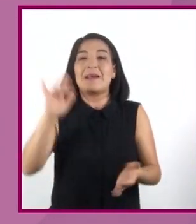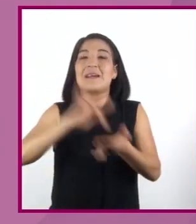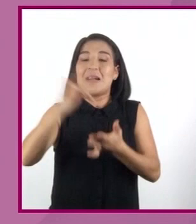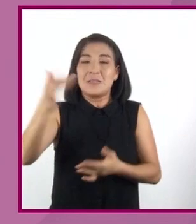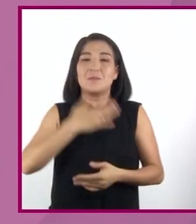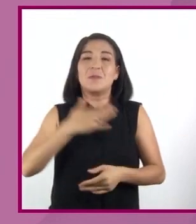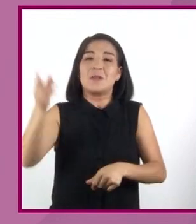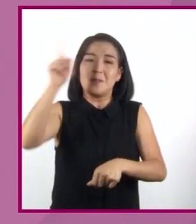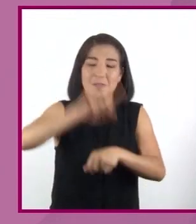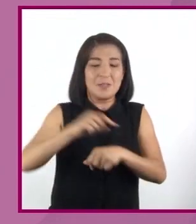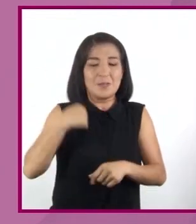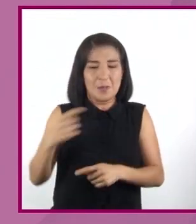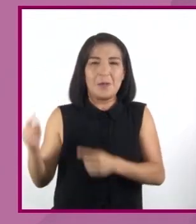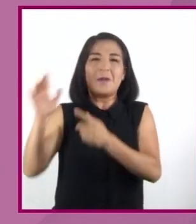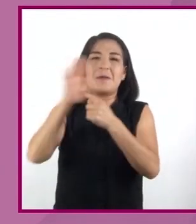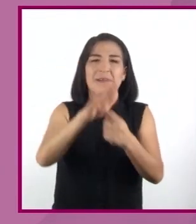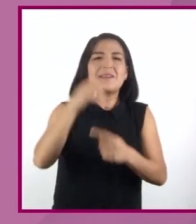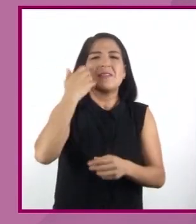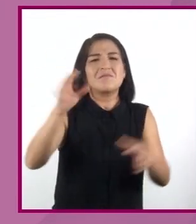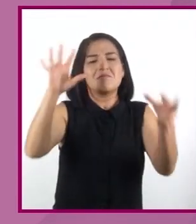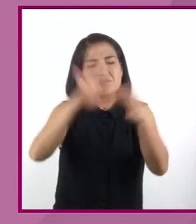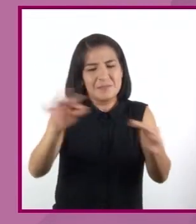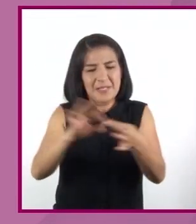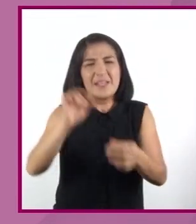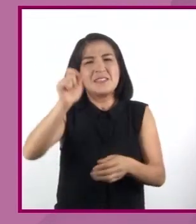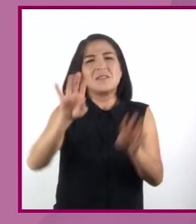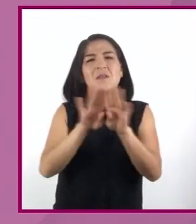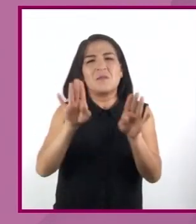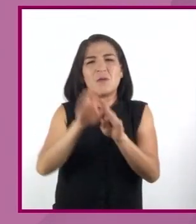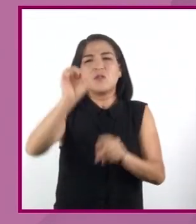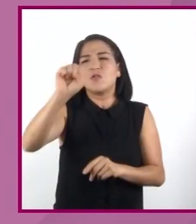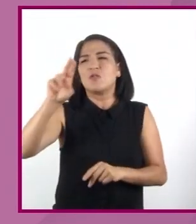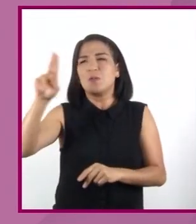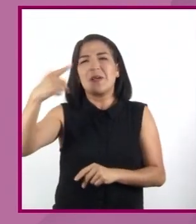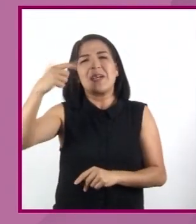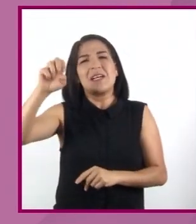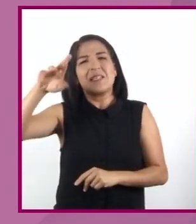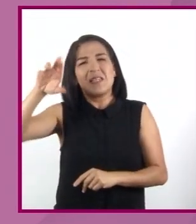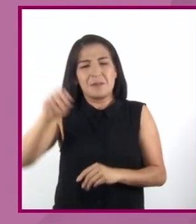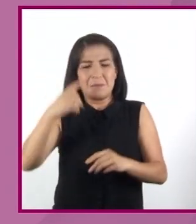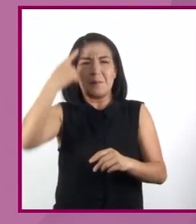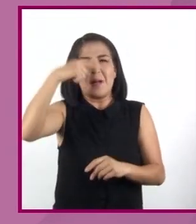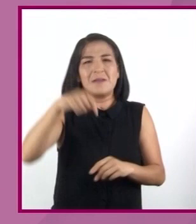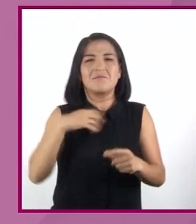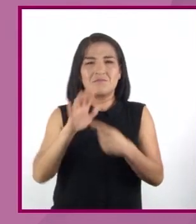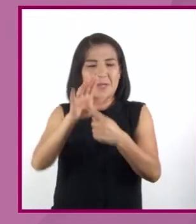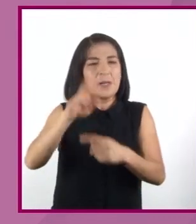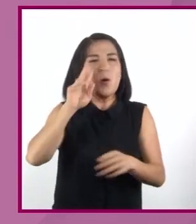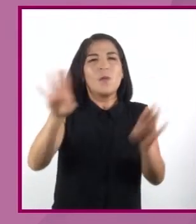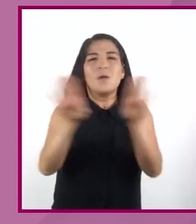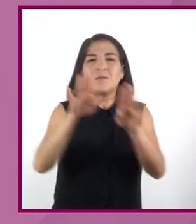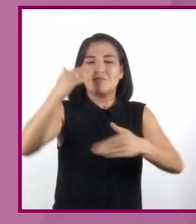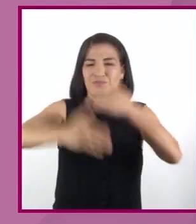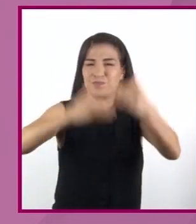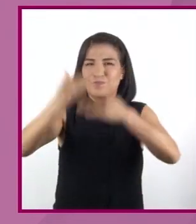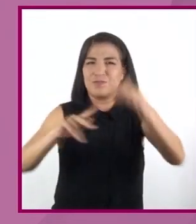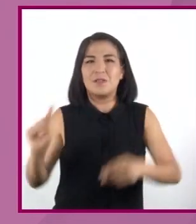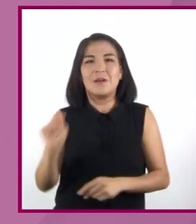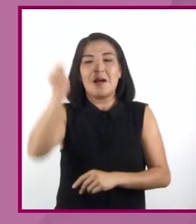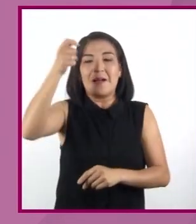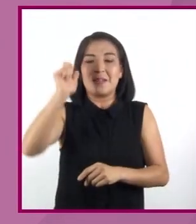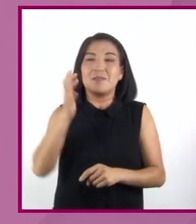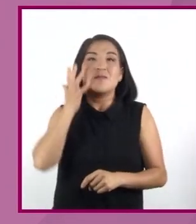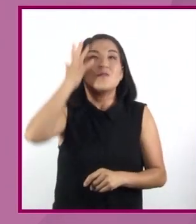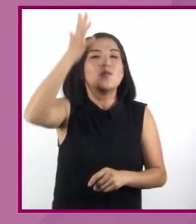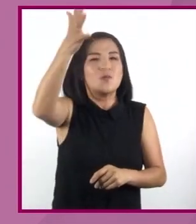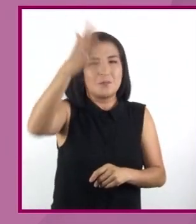Solo quiero agregar que en muchos textos literarios de este subgénero hemos vaticinado los avances tecnológicos futuros.